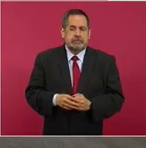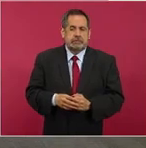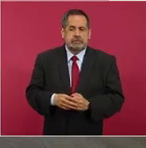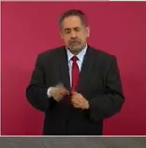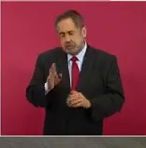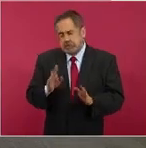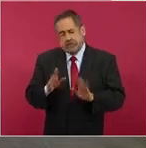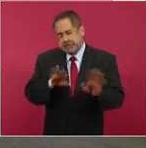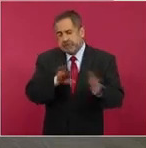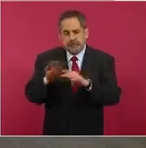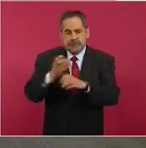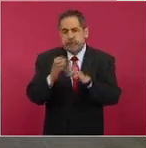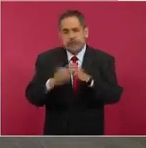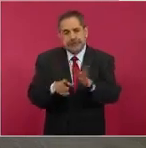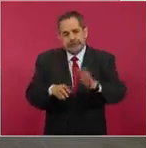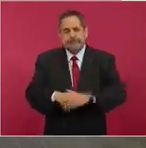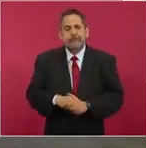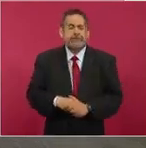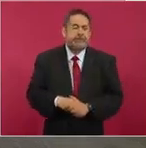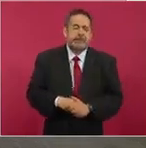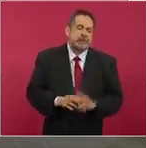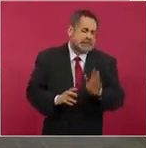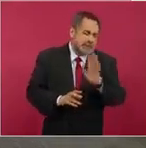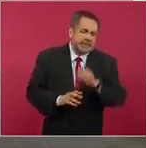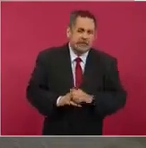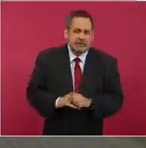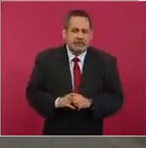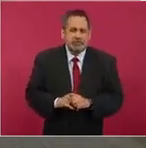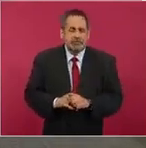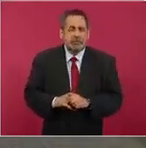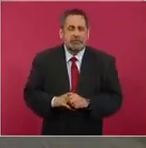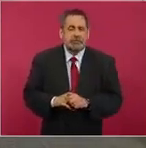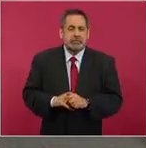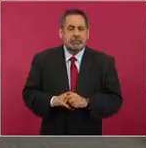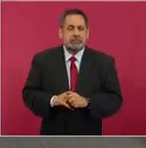pero eso es otra cosa. La gente,